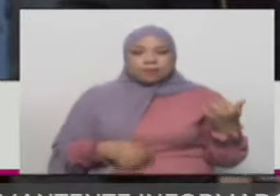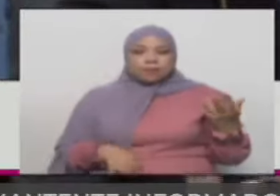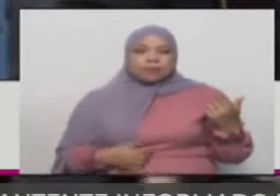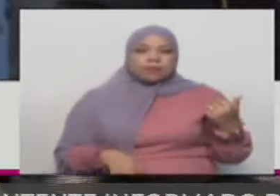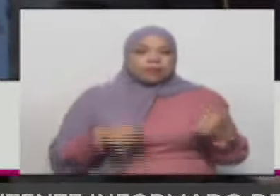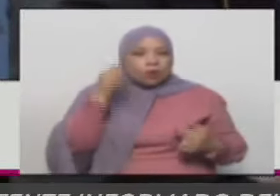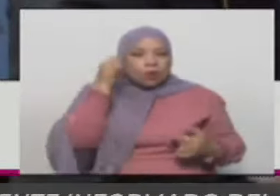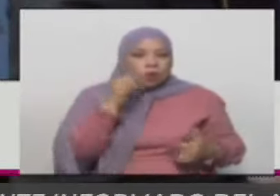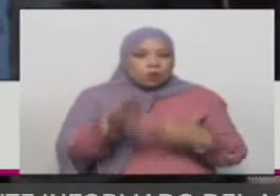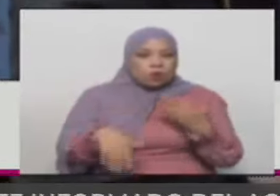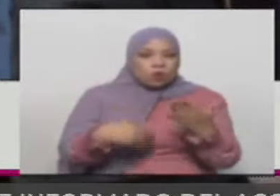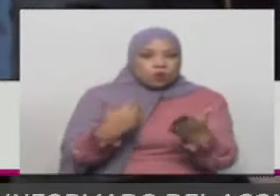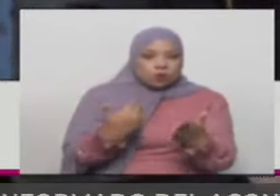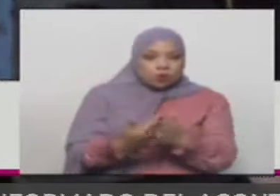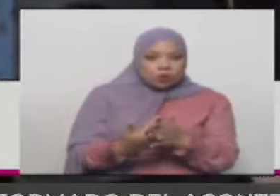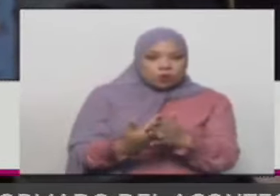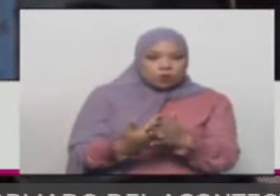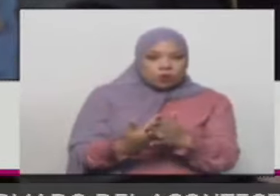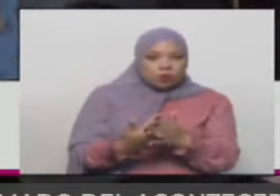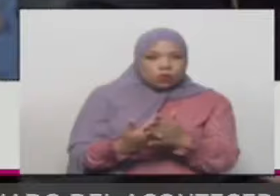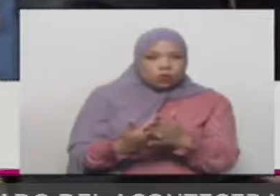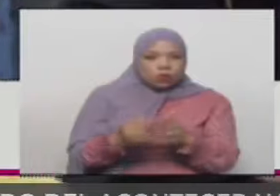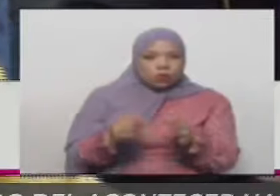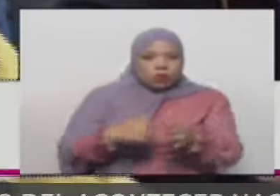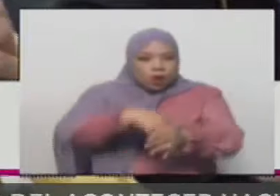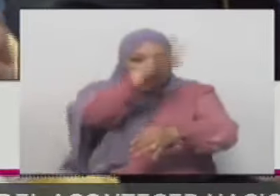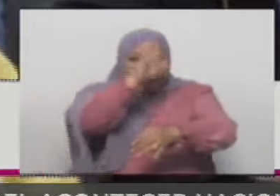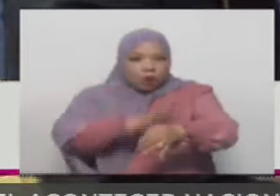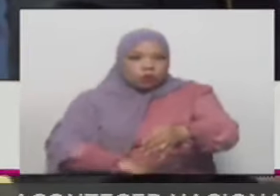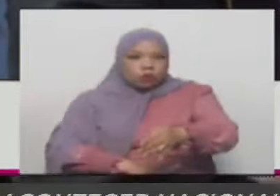Sucre y de toda